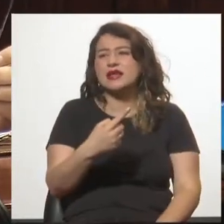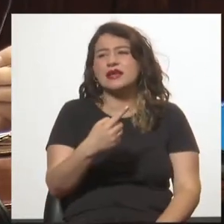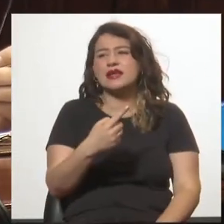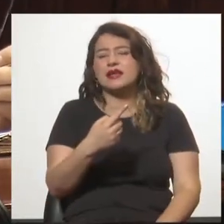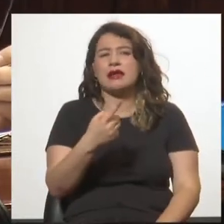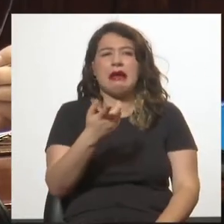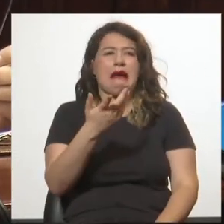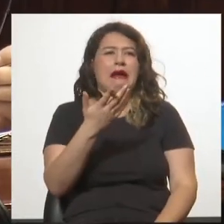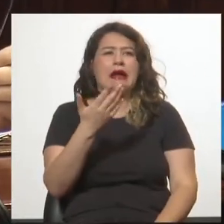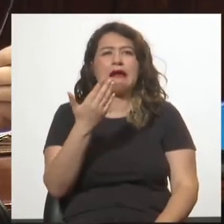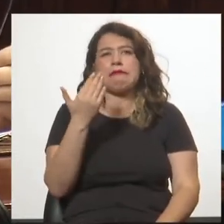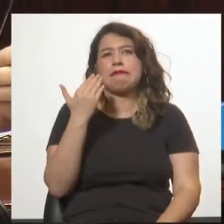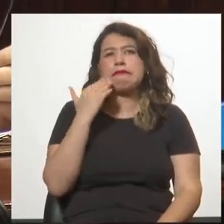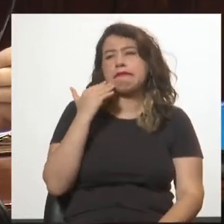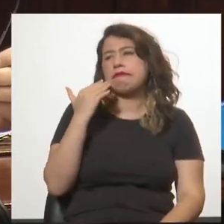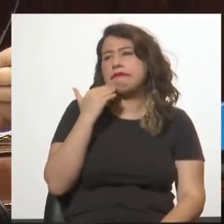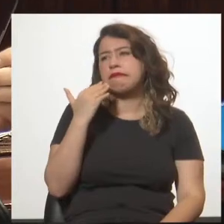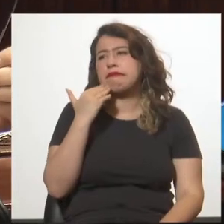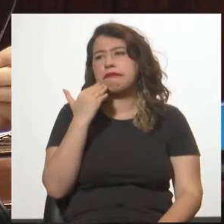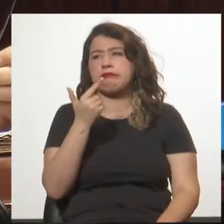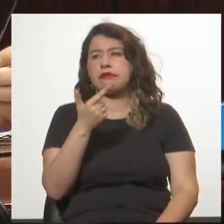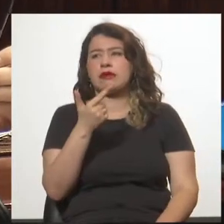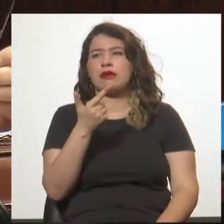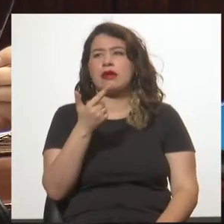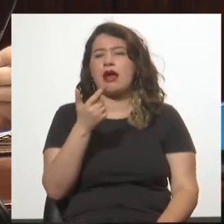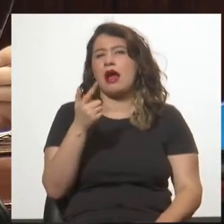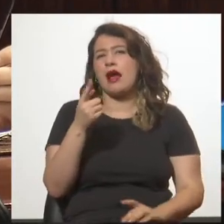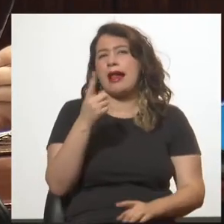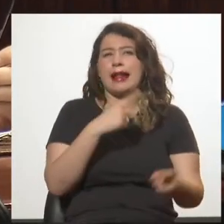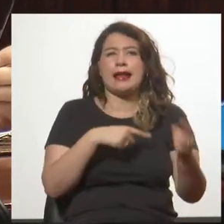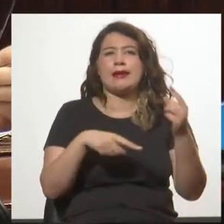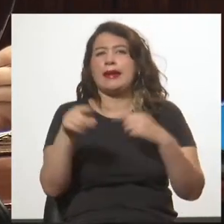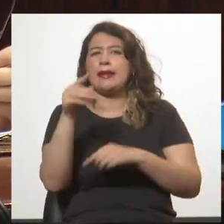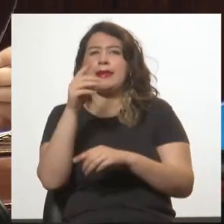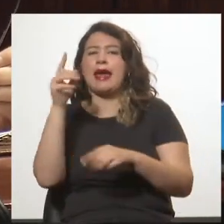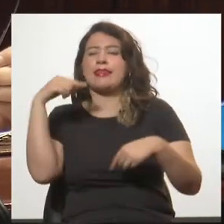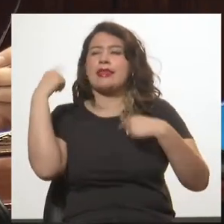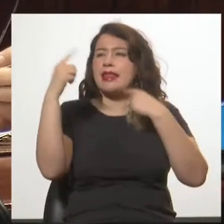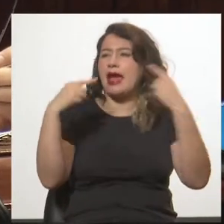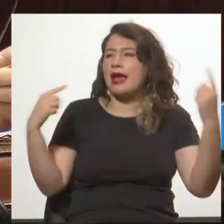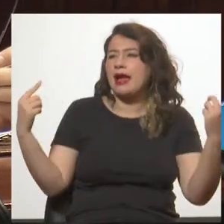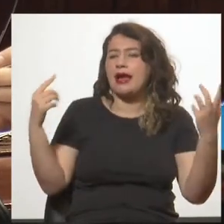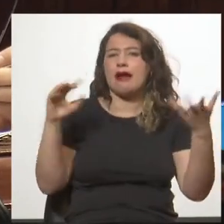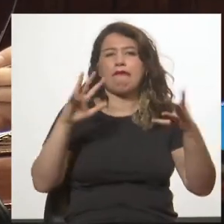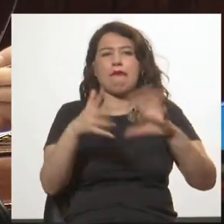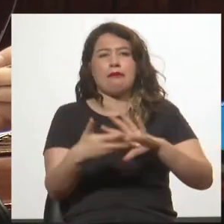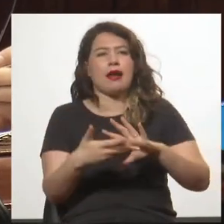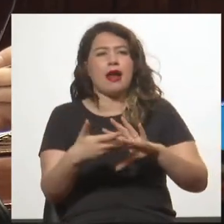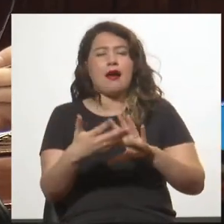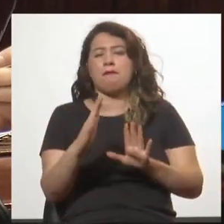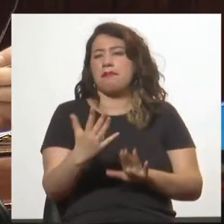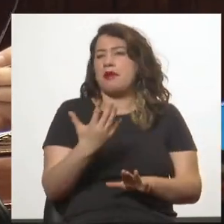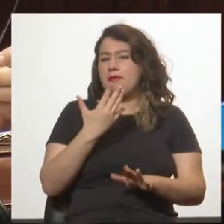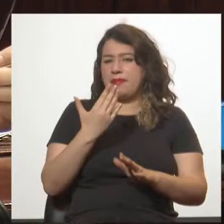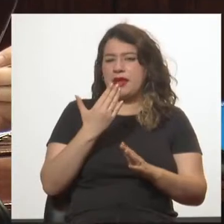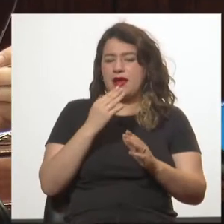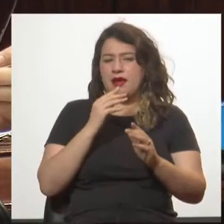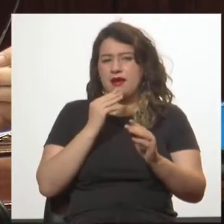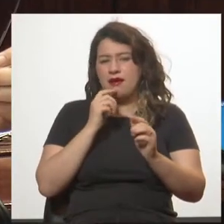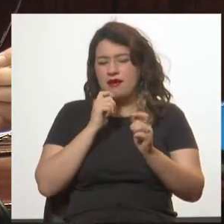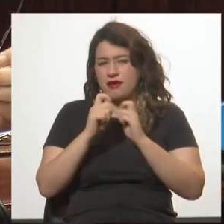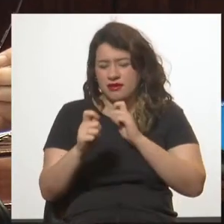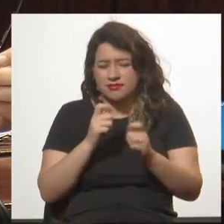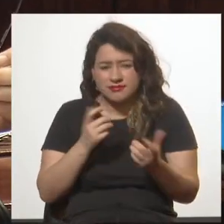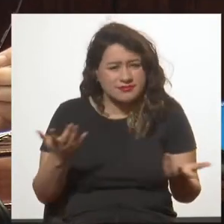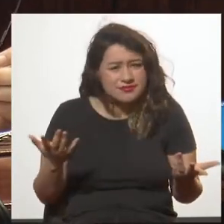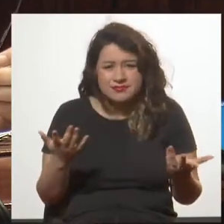fantochada de circo mediático de auto interpelación todos los recursos que